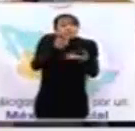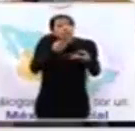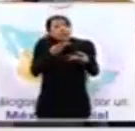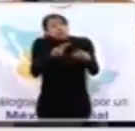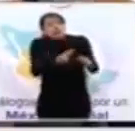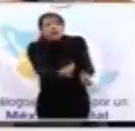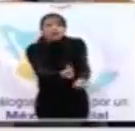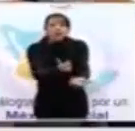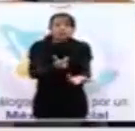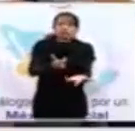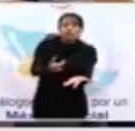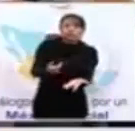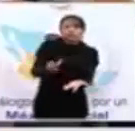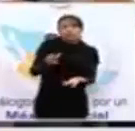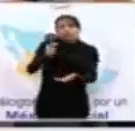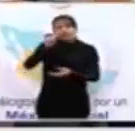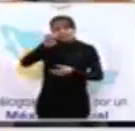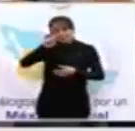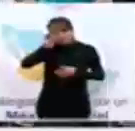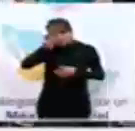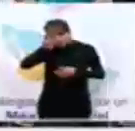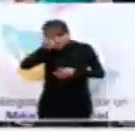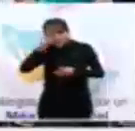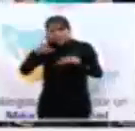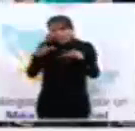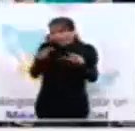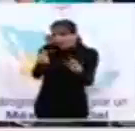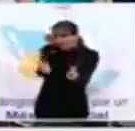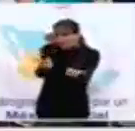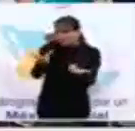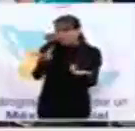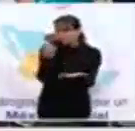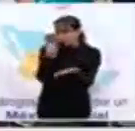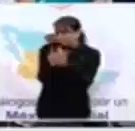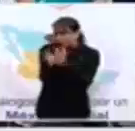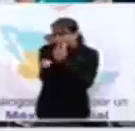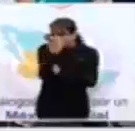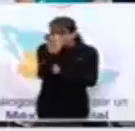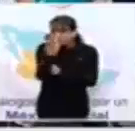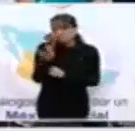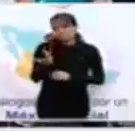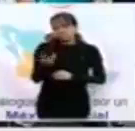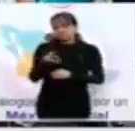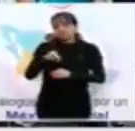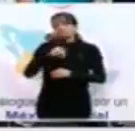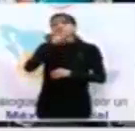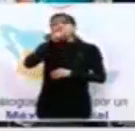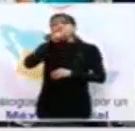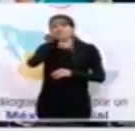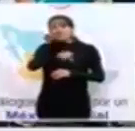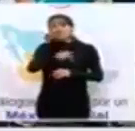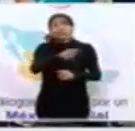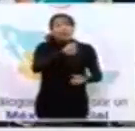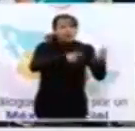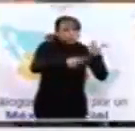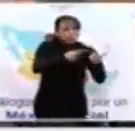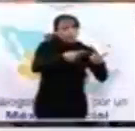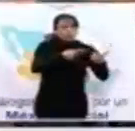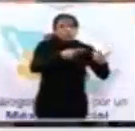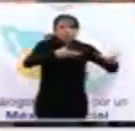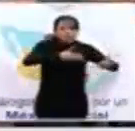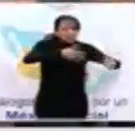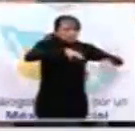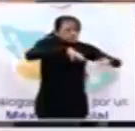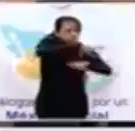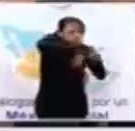subsidio, sino a través de la integración de estas economías más dinámicas que tenemos en el país con las menos dinámicas.